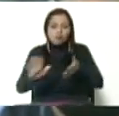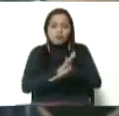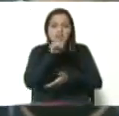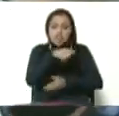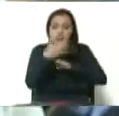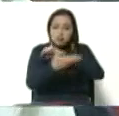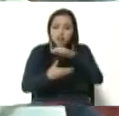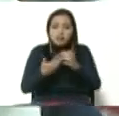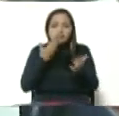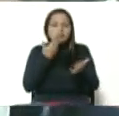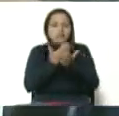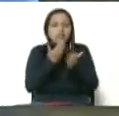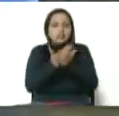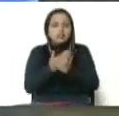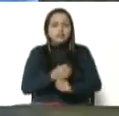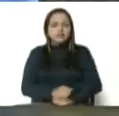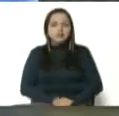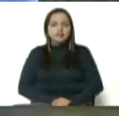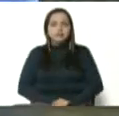Gracias.